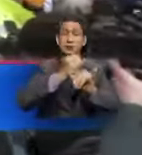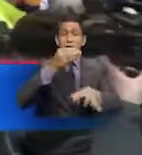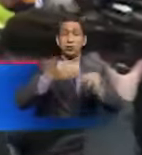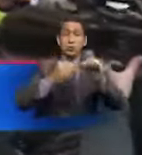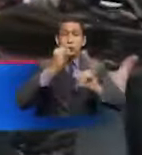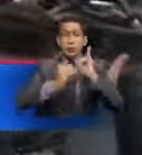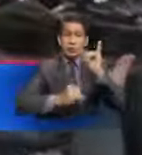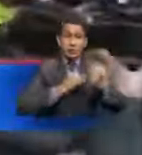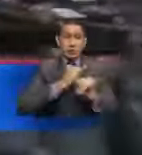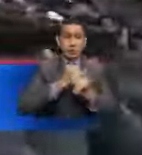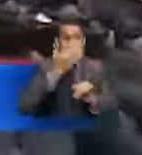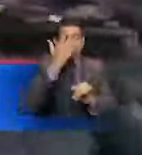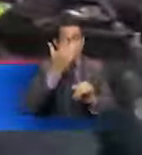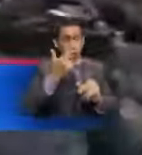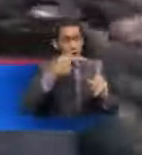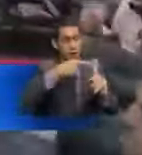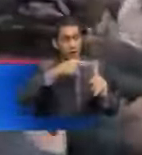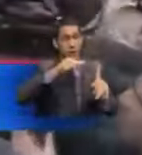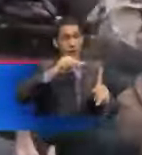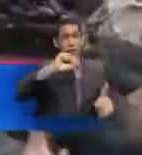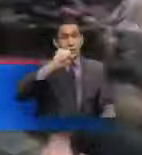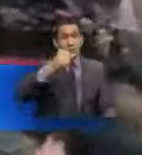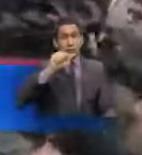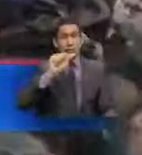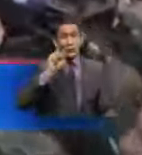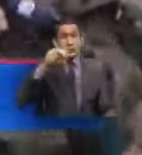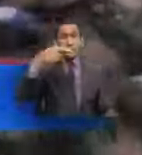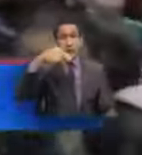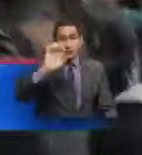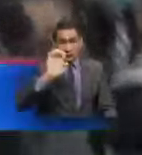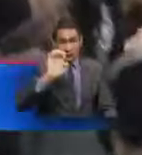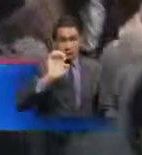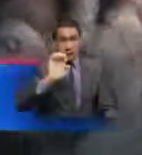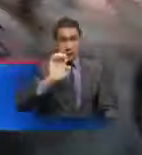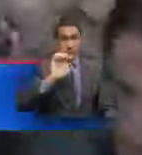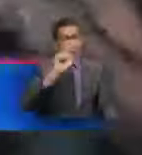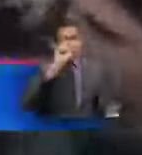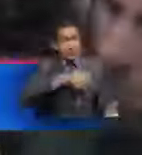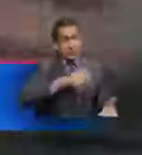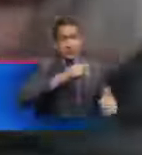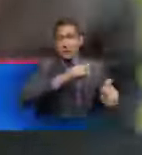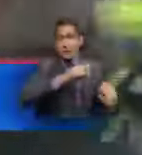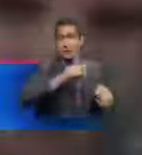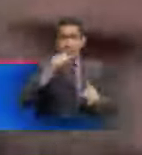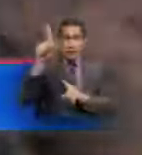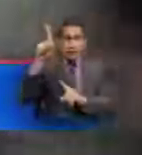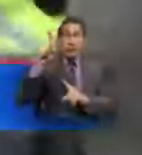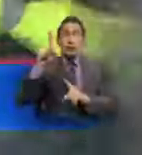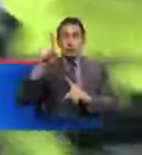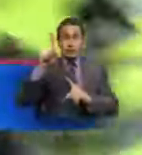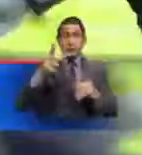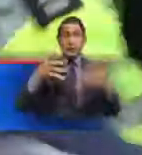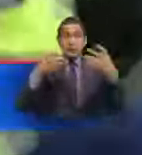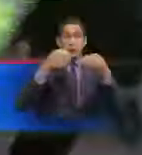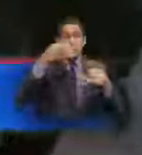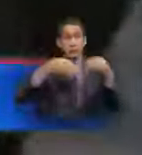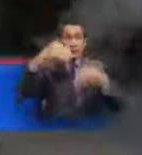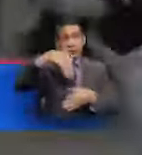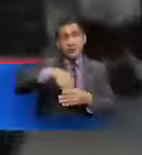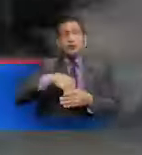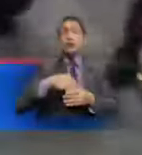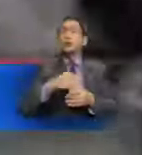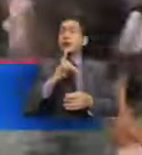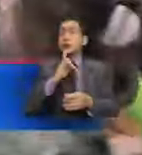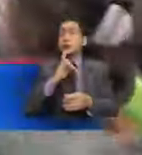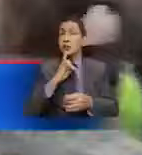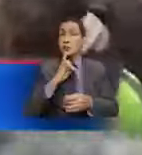denegó al fundador de WikiLeaks el derecho a recurrir su entrega a Estados Unidos. Se trata del último recurso de Julian Assange ante la